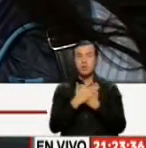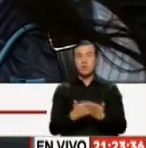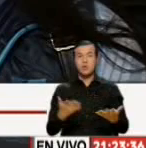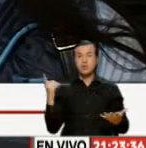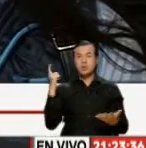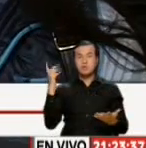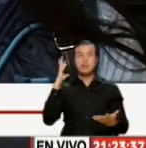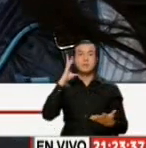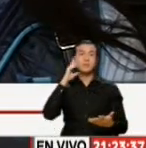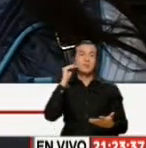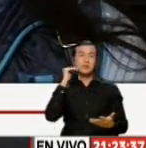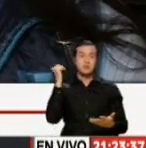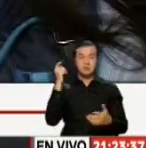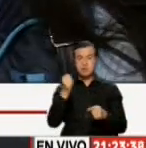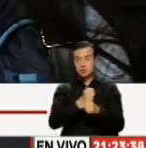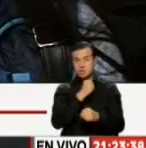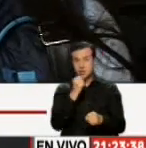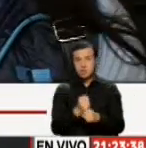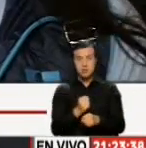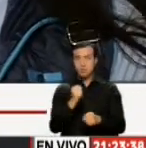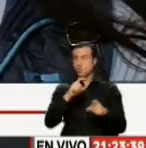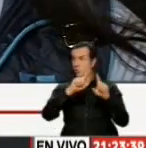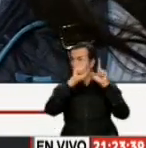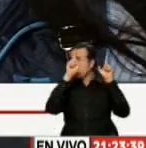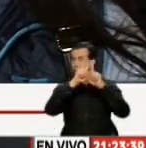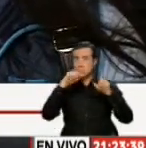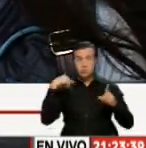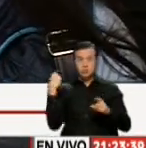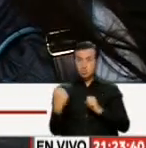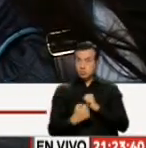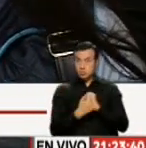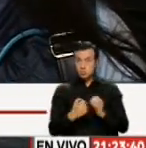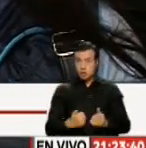necesitamos experiencia laboral. No todas las empresas nos brindan